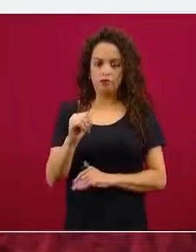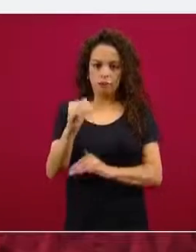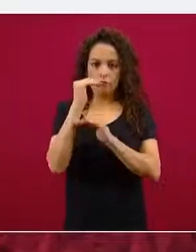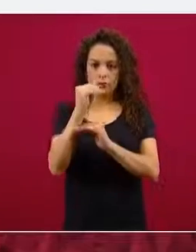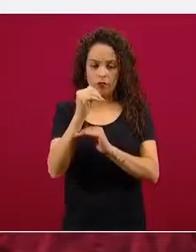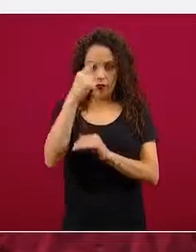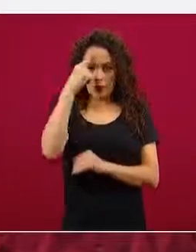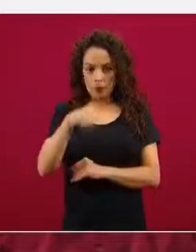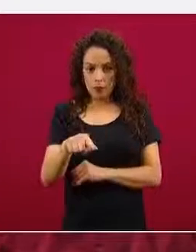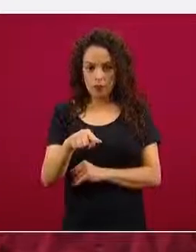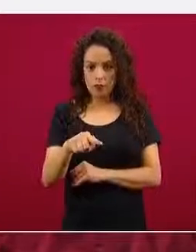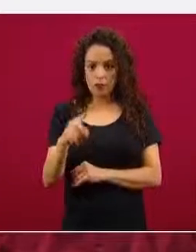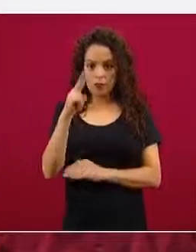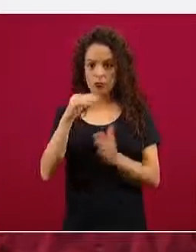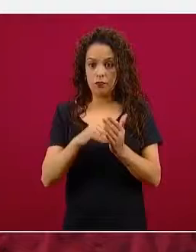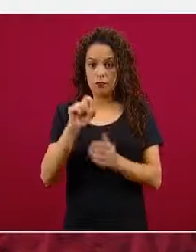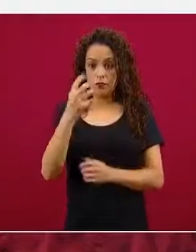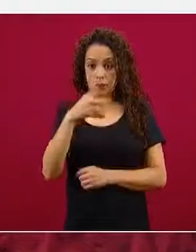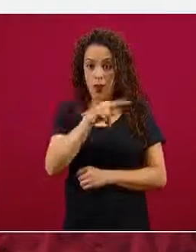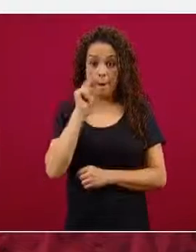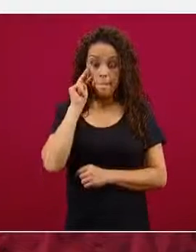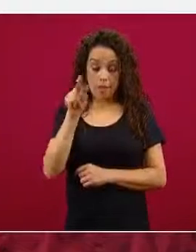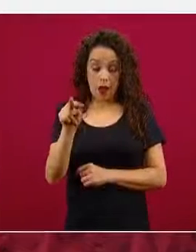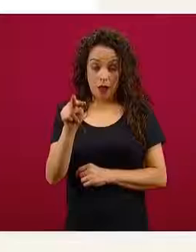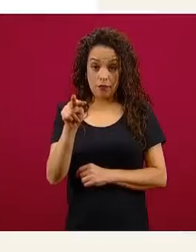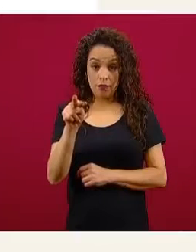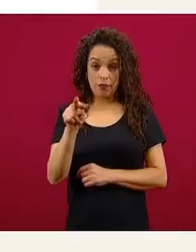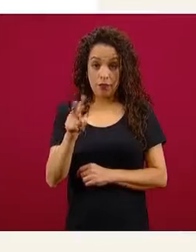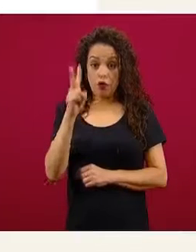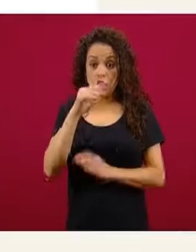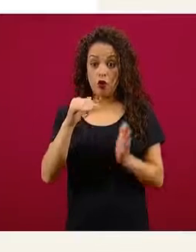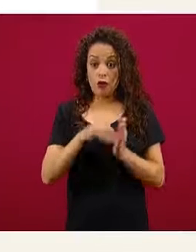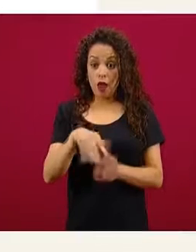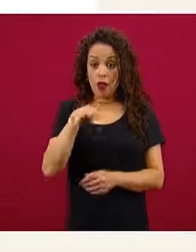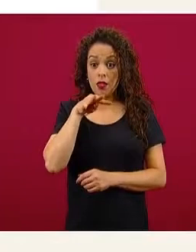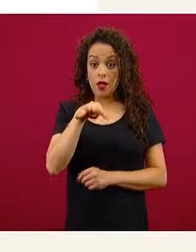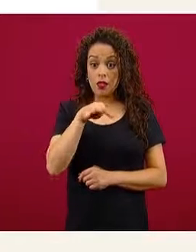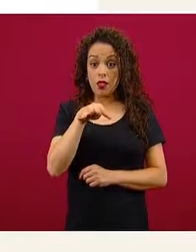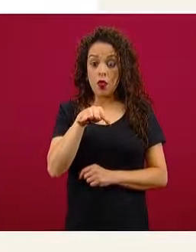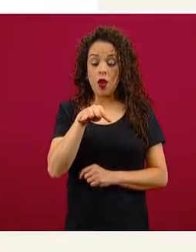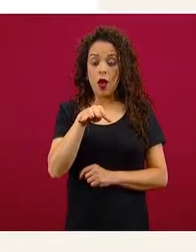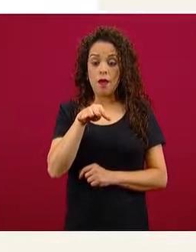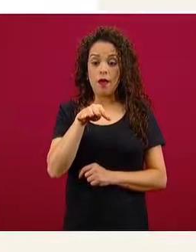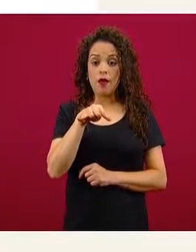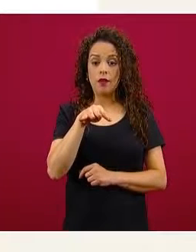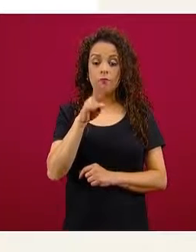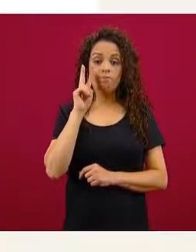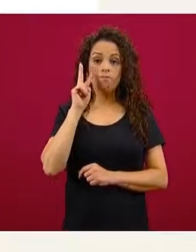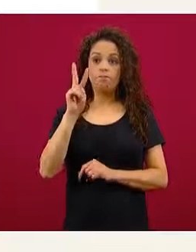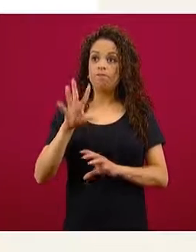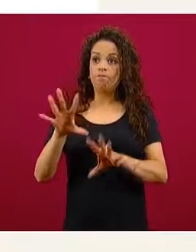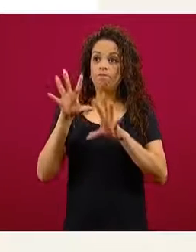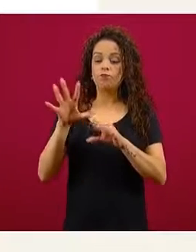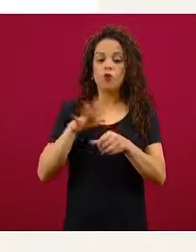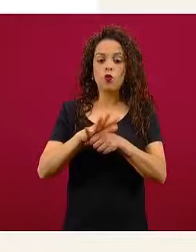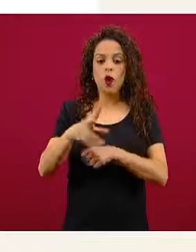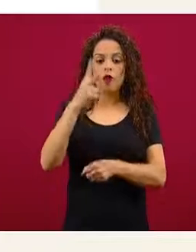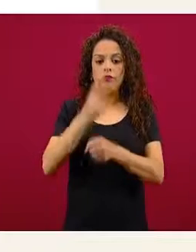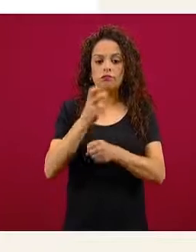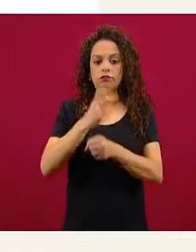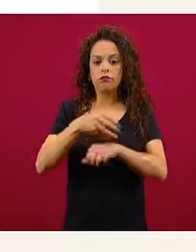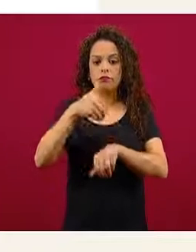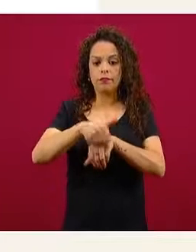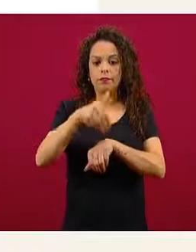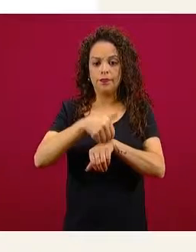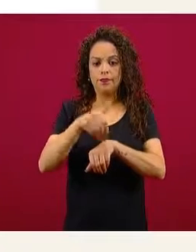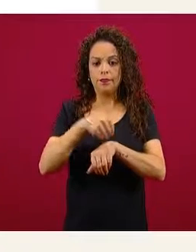2024 muy agresiva, si ustedes ven los indicadores del 2019, y aquí yo quería destacar el número 2, que es el número de transacciones